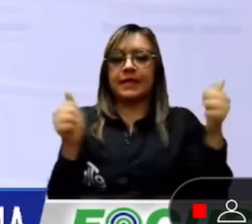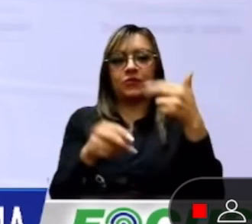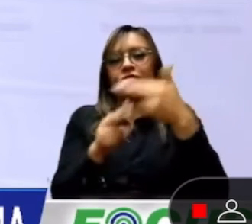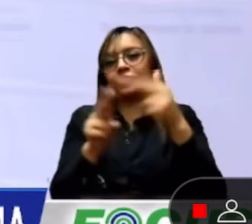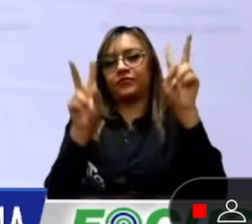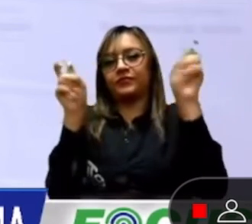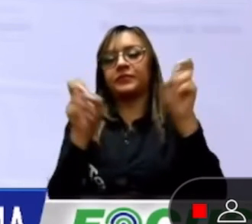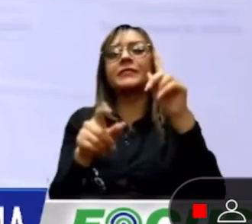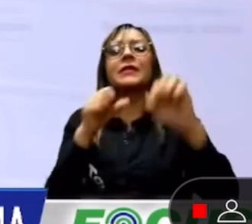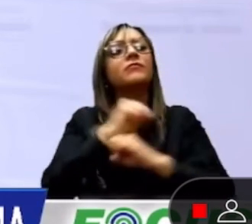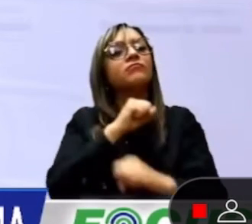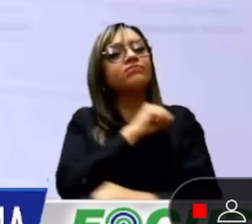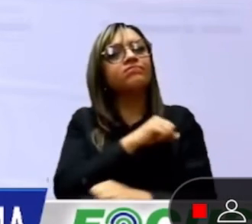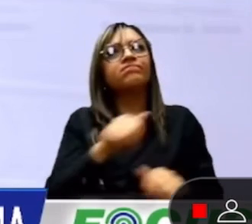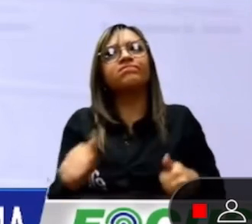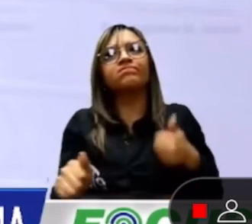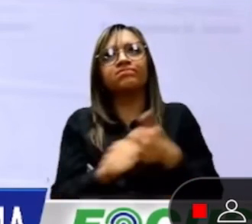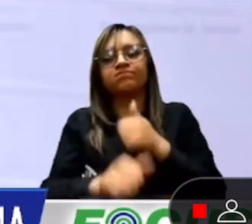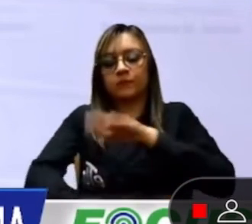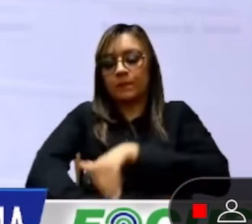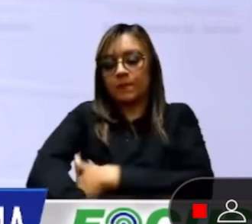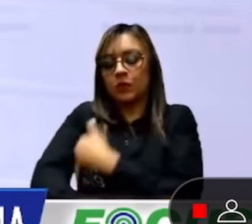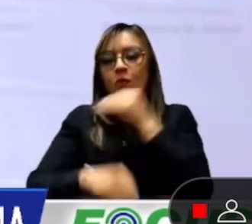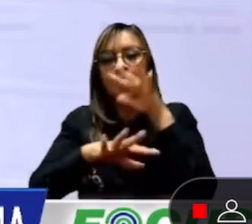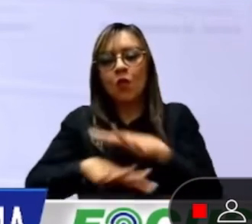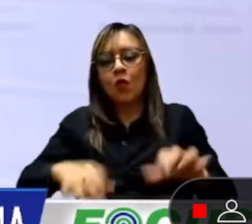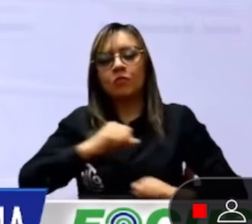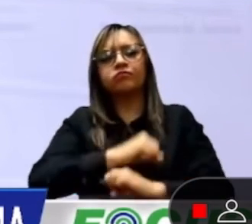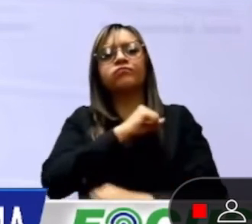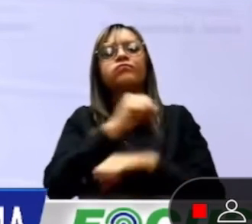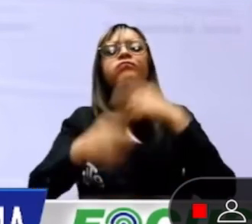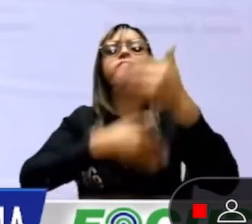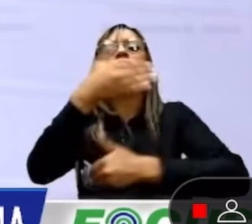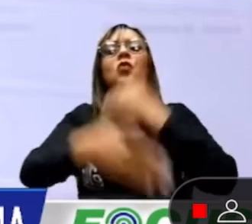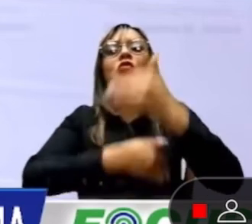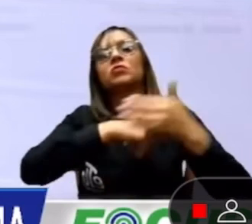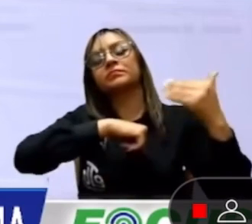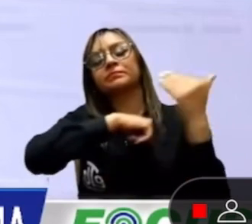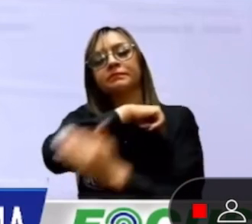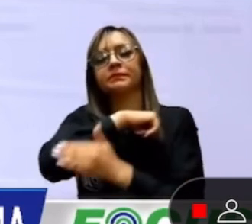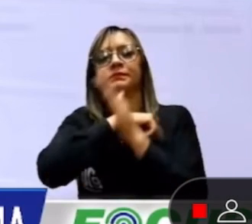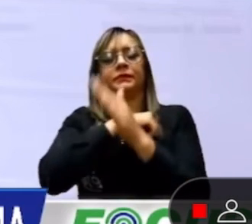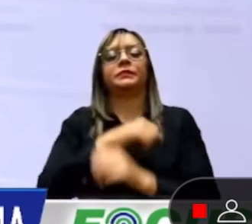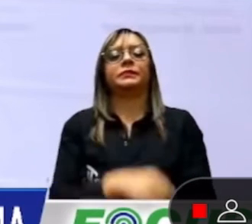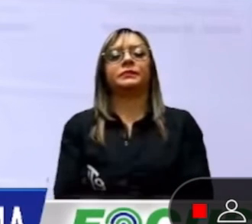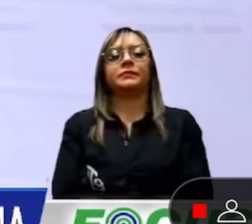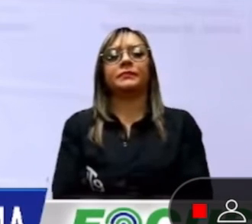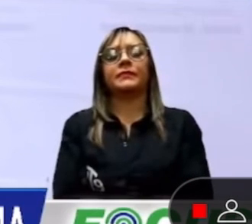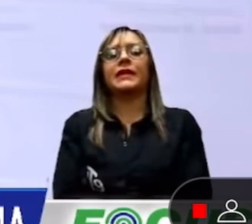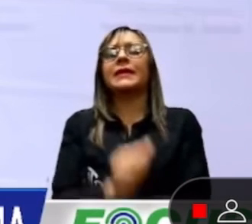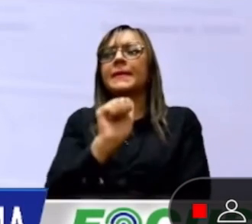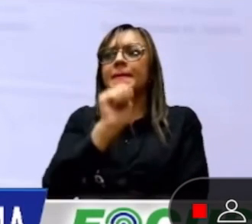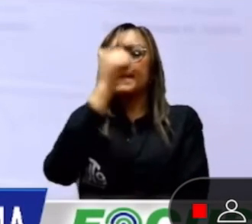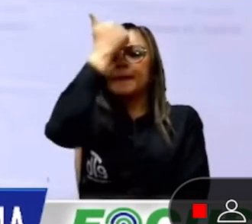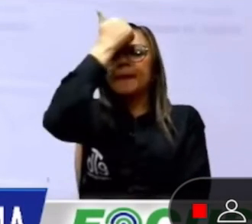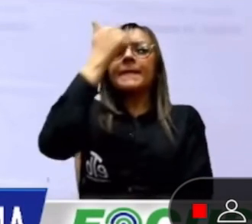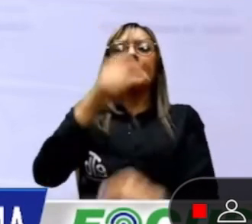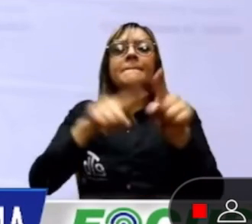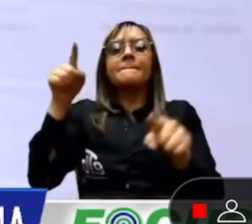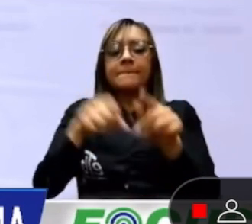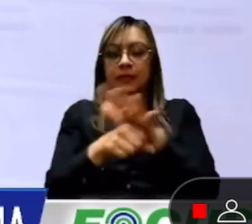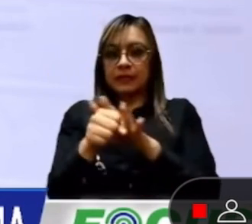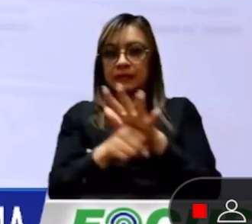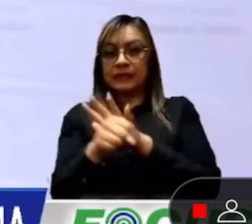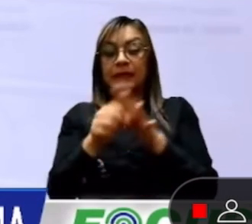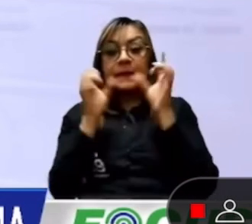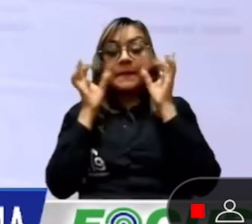necesario fortalecer la intervención del ministerio público en los procesos penales priorizando aquellos casos